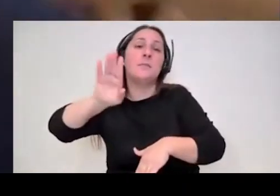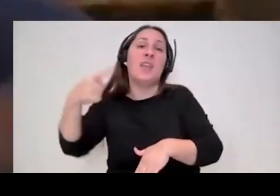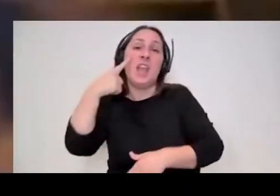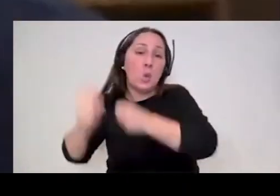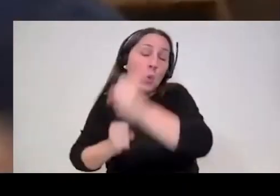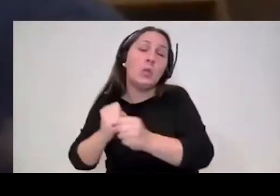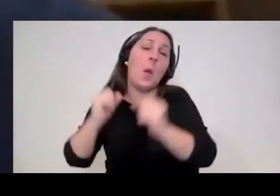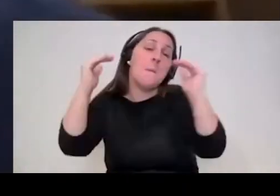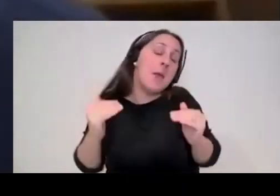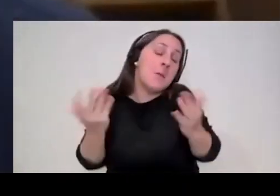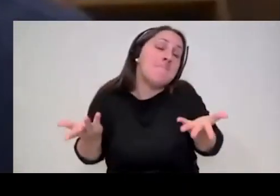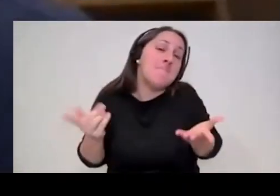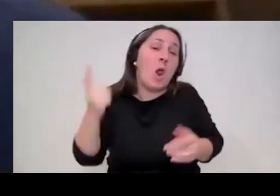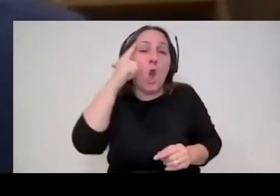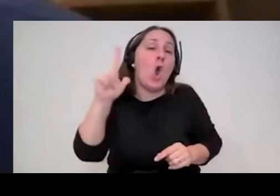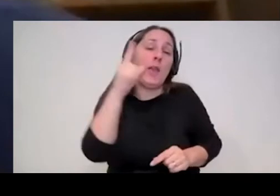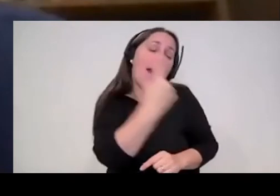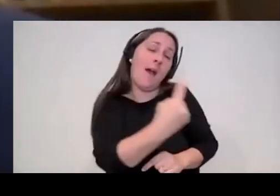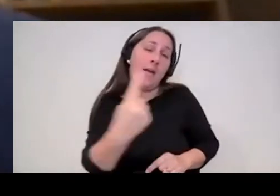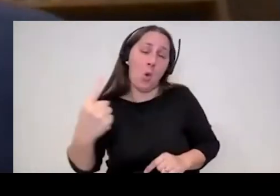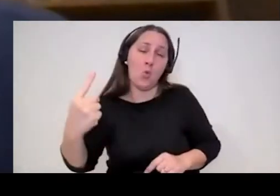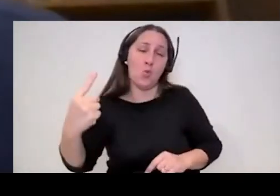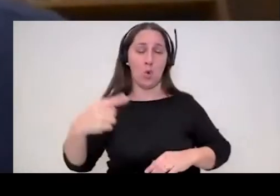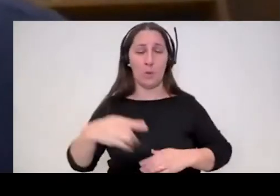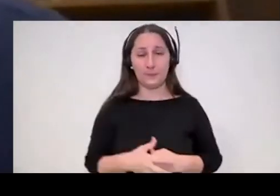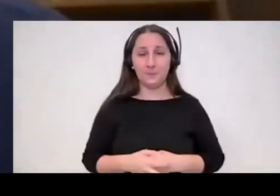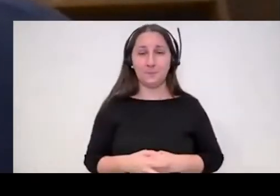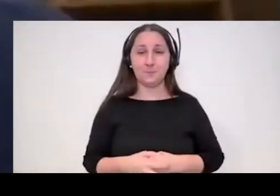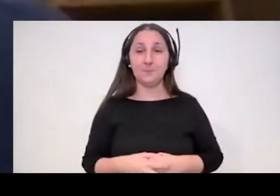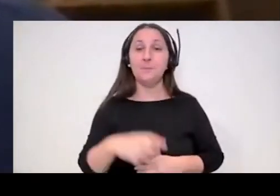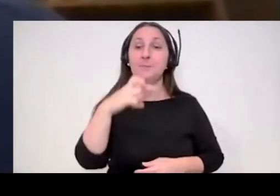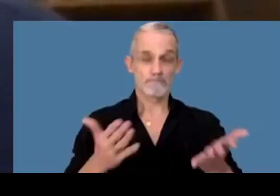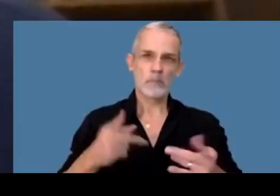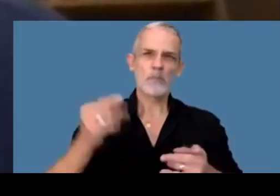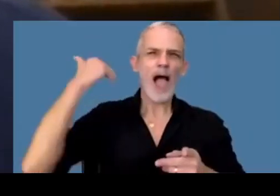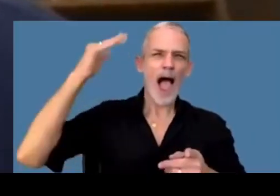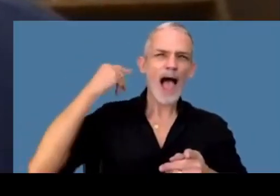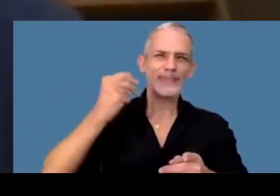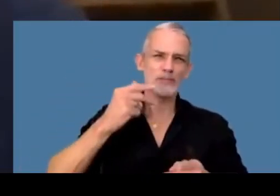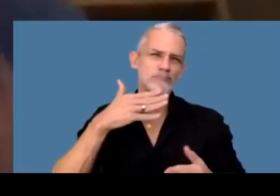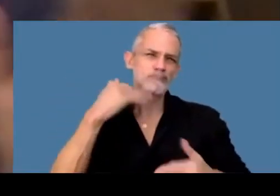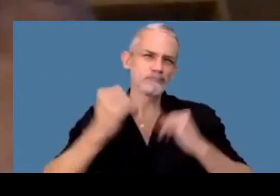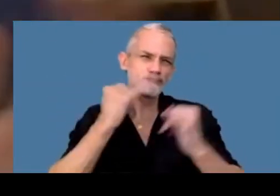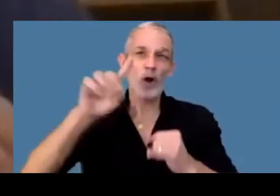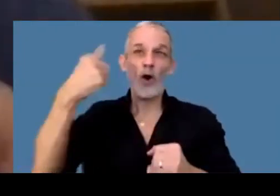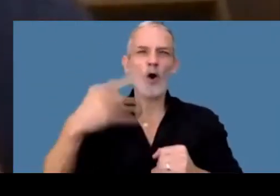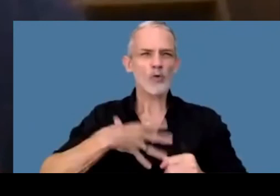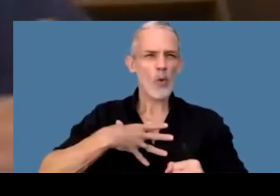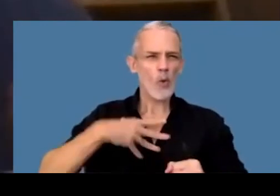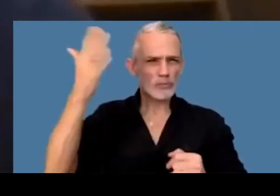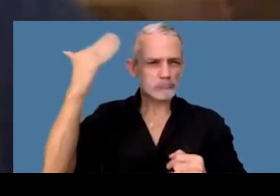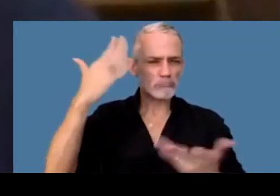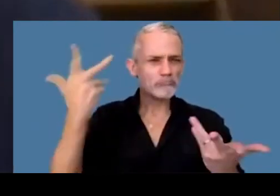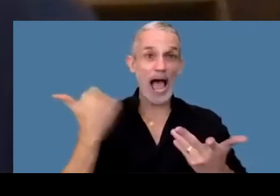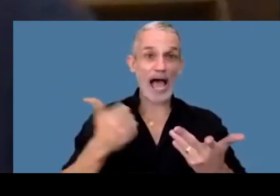menos, y en la lógica de cada uno, porque yo la otra vez lo charlaba en otro curso y decía, miren, hay sindicatos que su